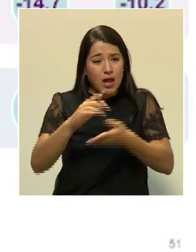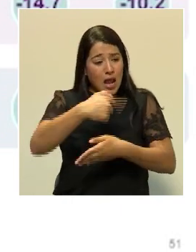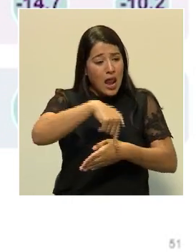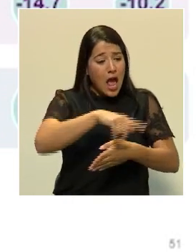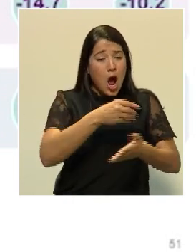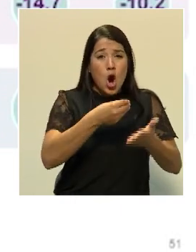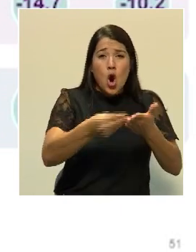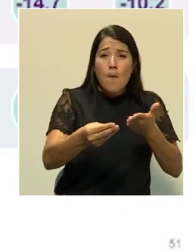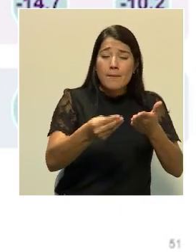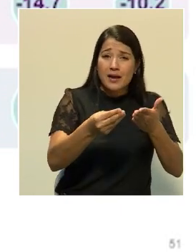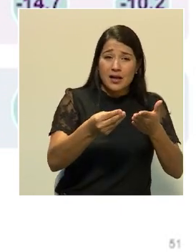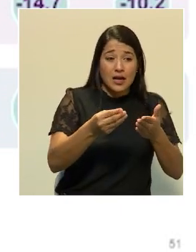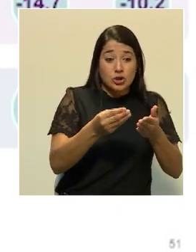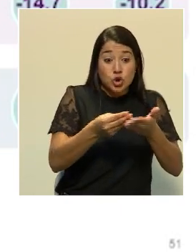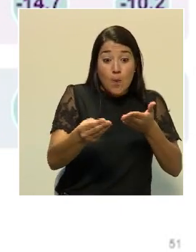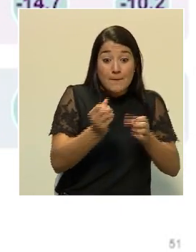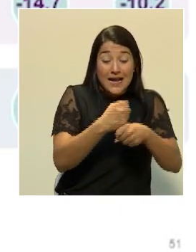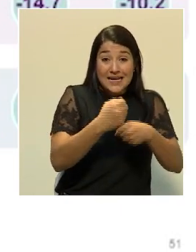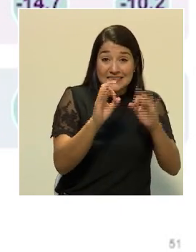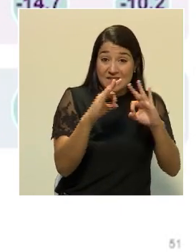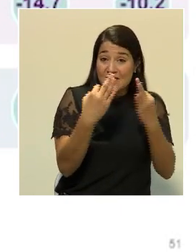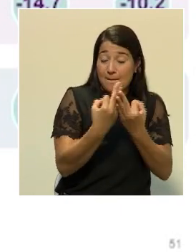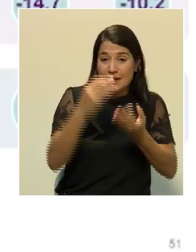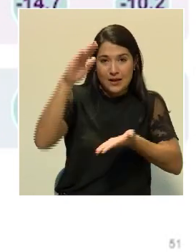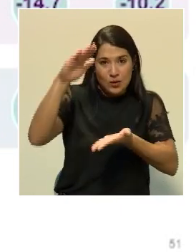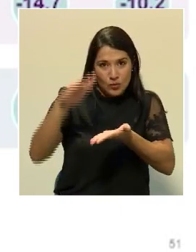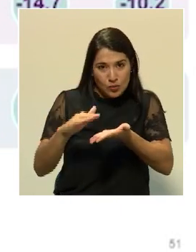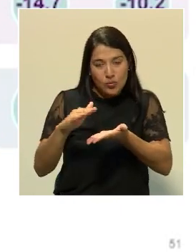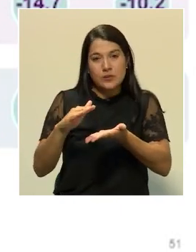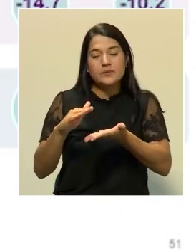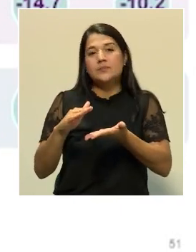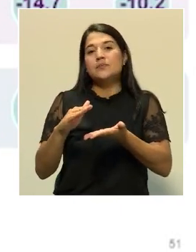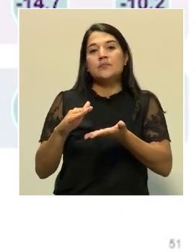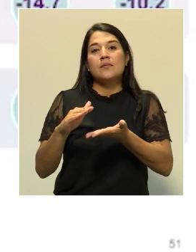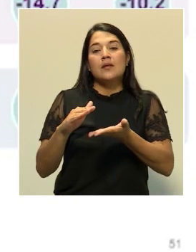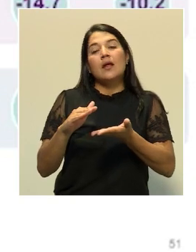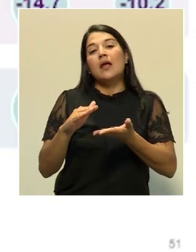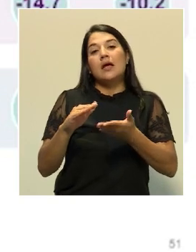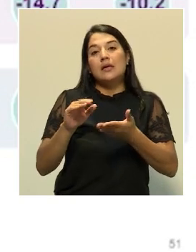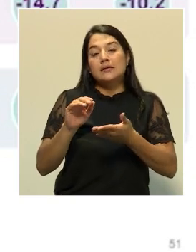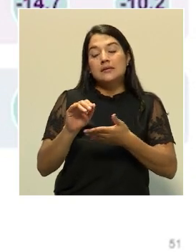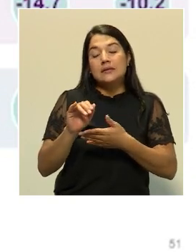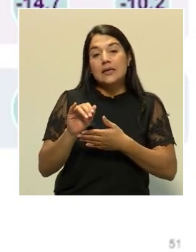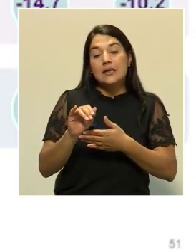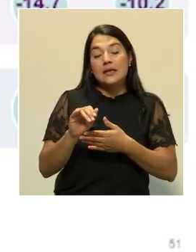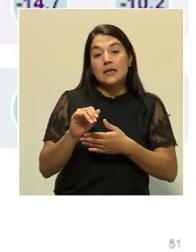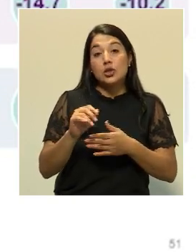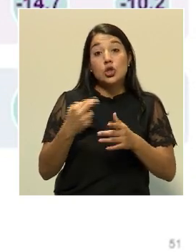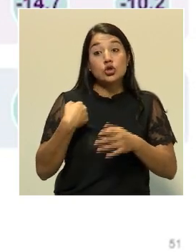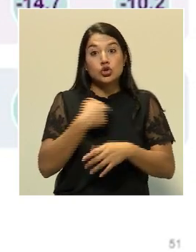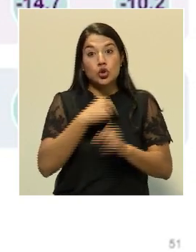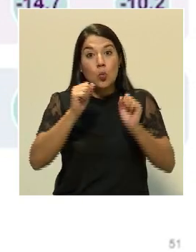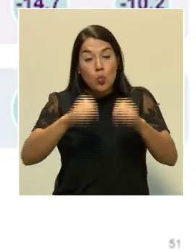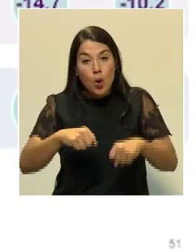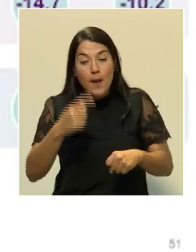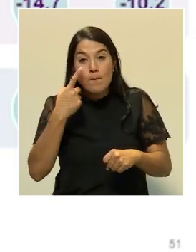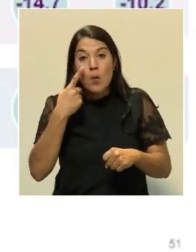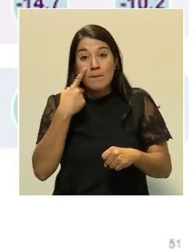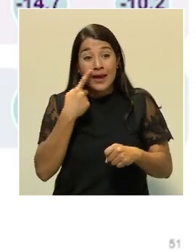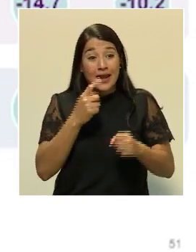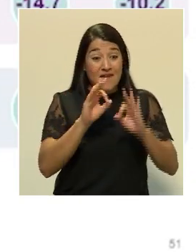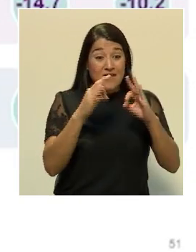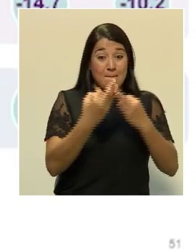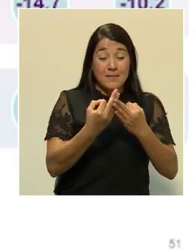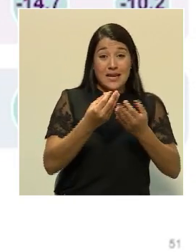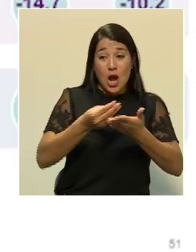una caída del 3%, perdón, estos no son aportes, son caídas, son tasas de variación interanual. Vemos una caída del consumo de los hogares